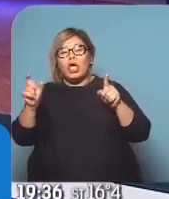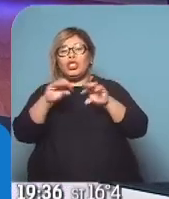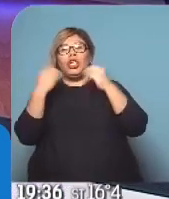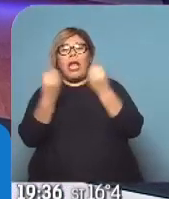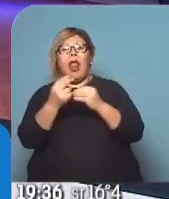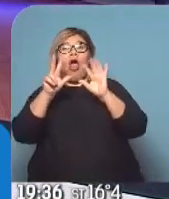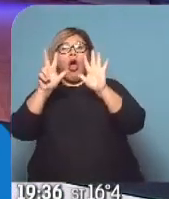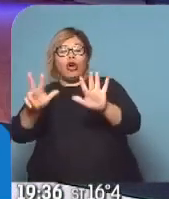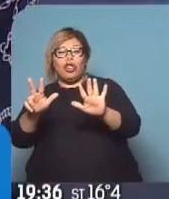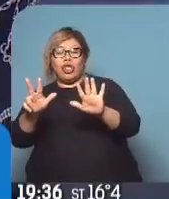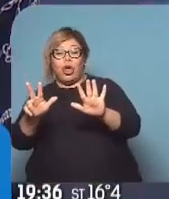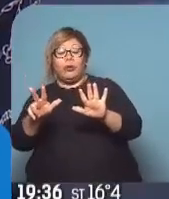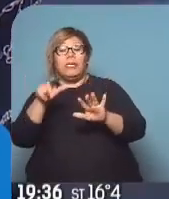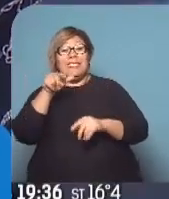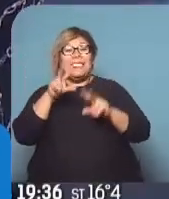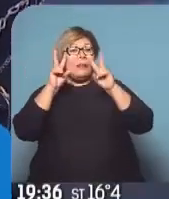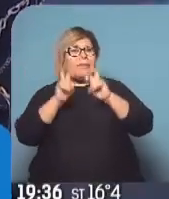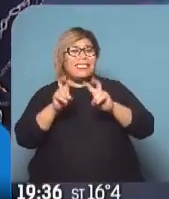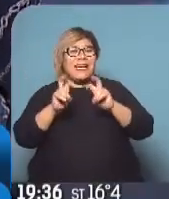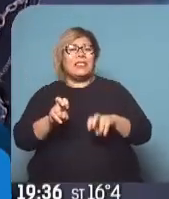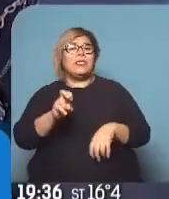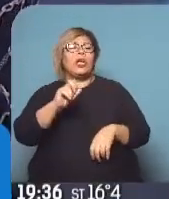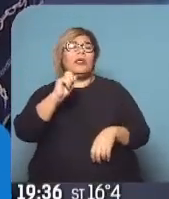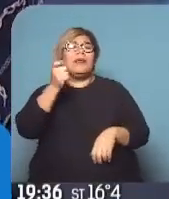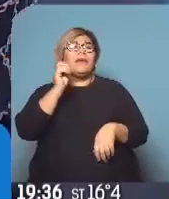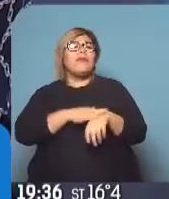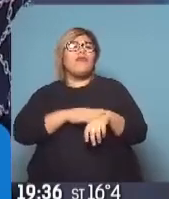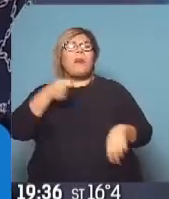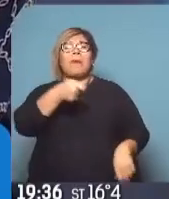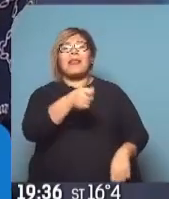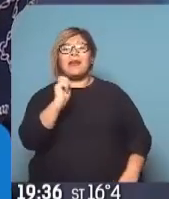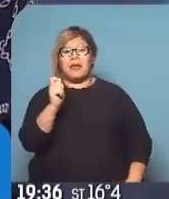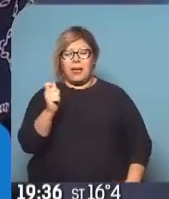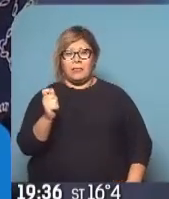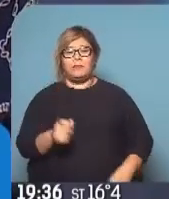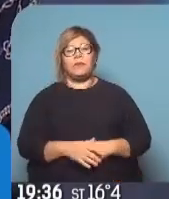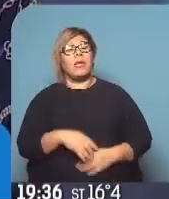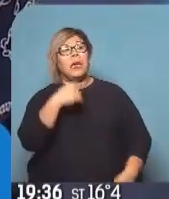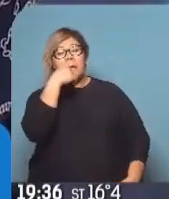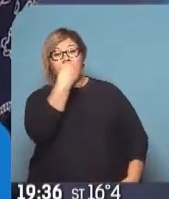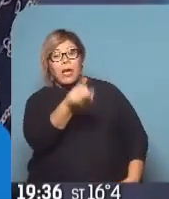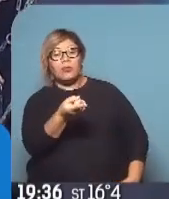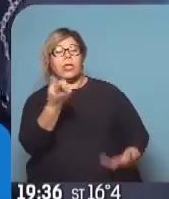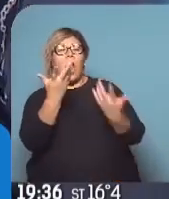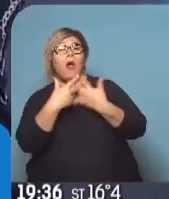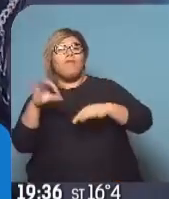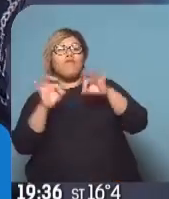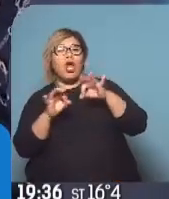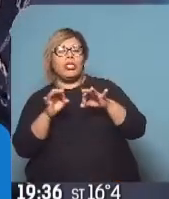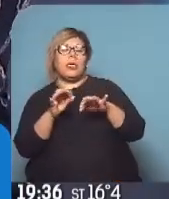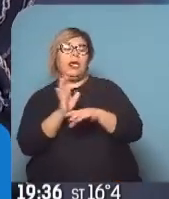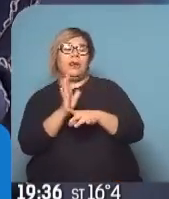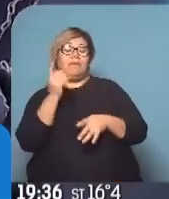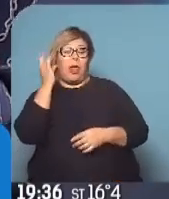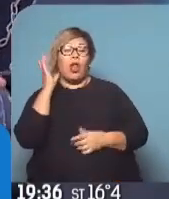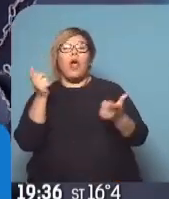culpable y si tuvieras que decir que que te atrapó de este proyecto qué fue lo que viste vos en este policía que va a buscar hasta el final